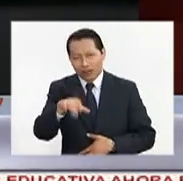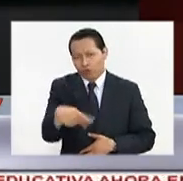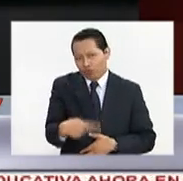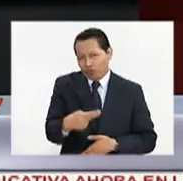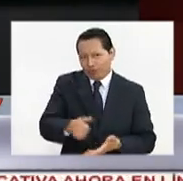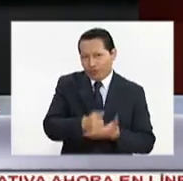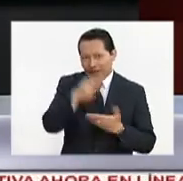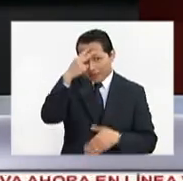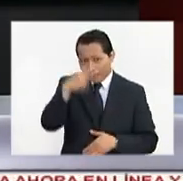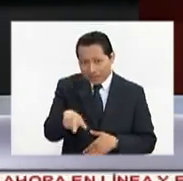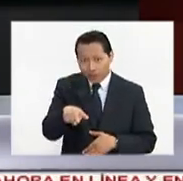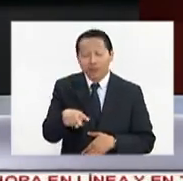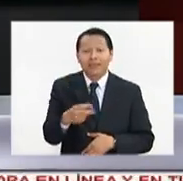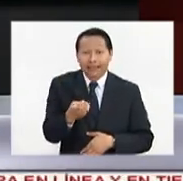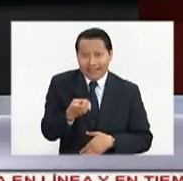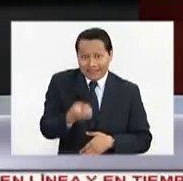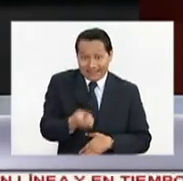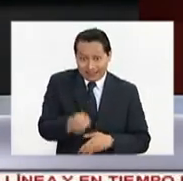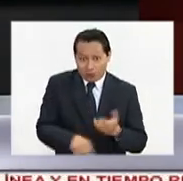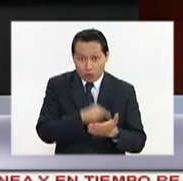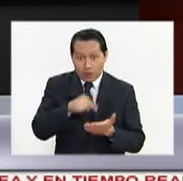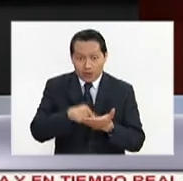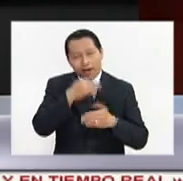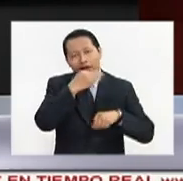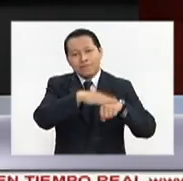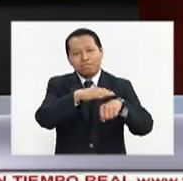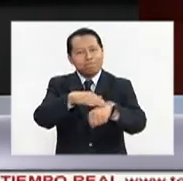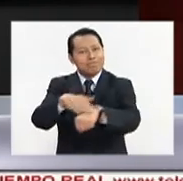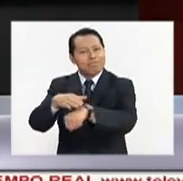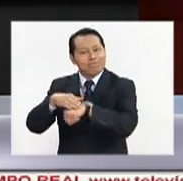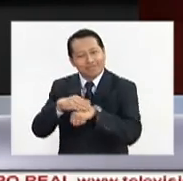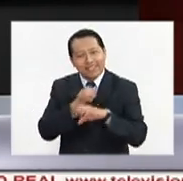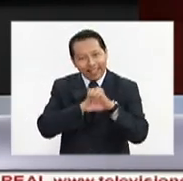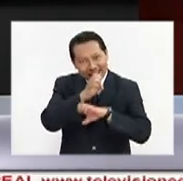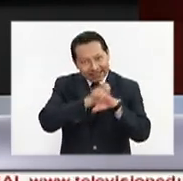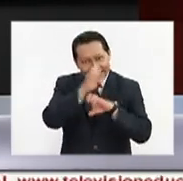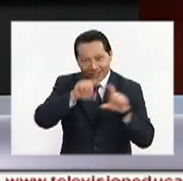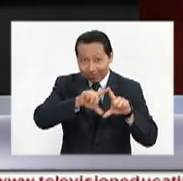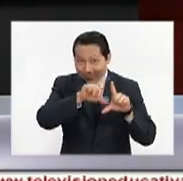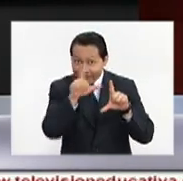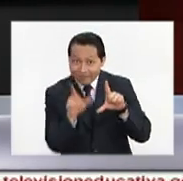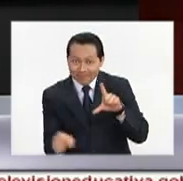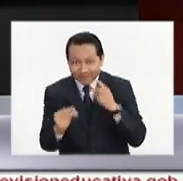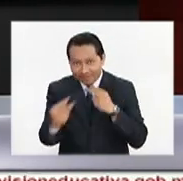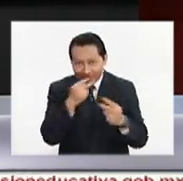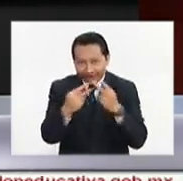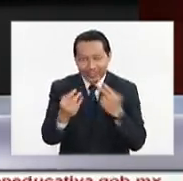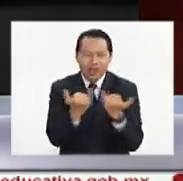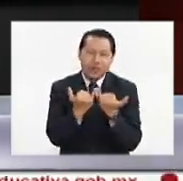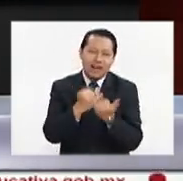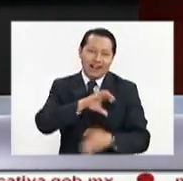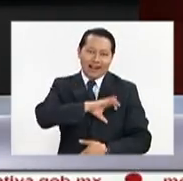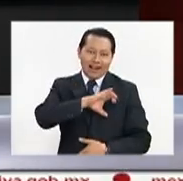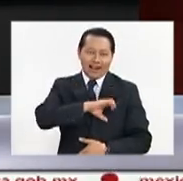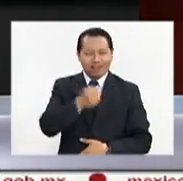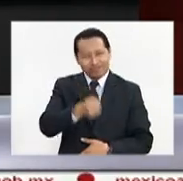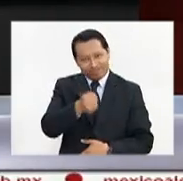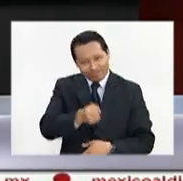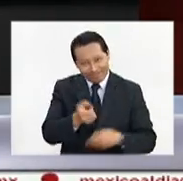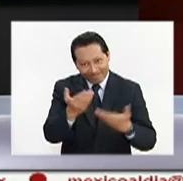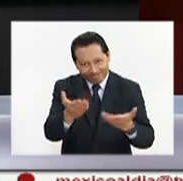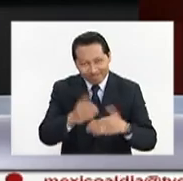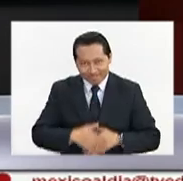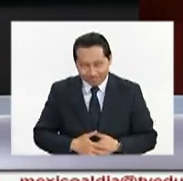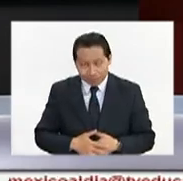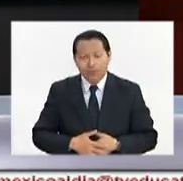capital del país. Desde aquí, como siempre, un saludo muy, pero muy afectuoso también a quienes nos están viendo en el interior de la